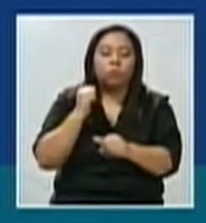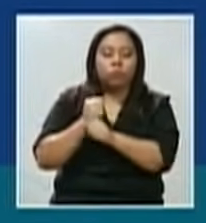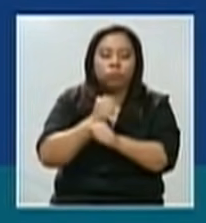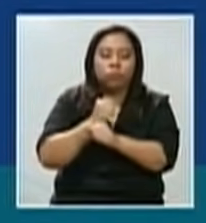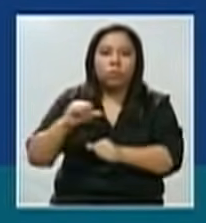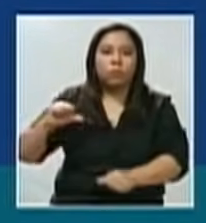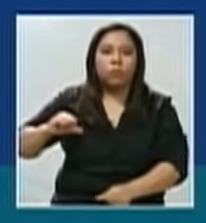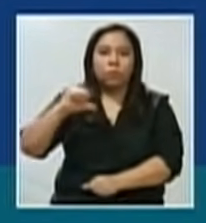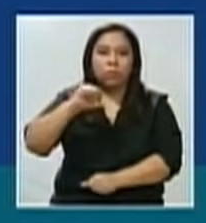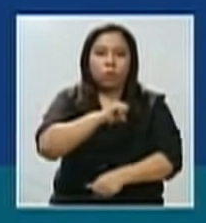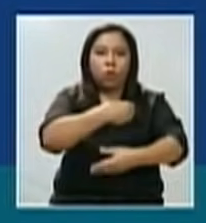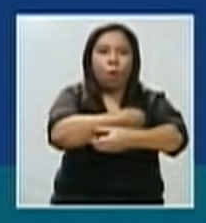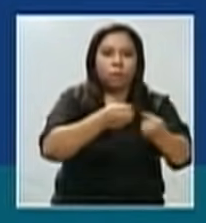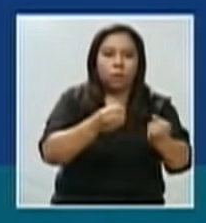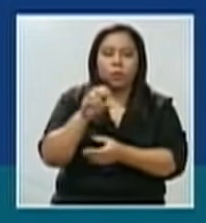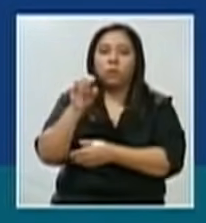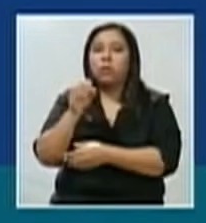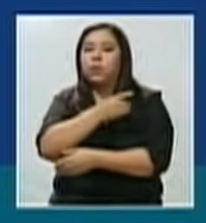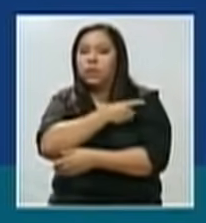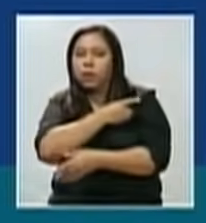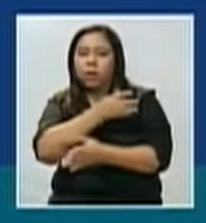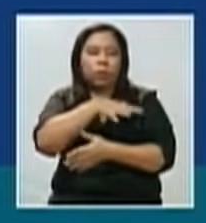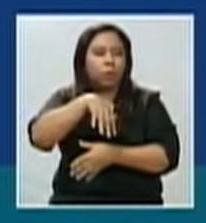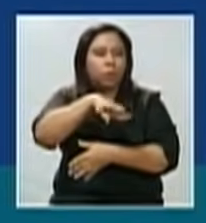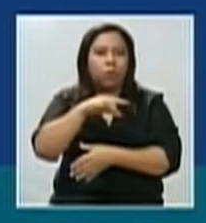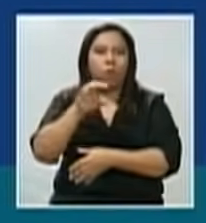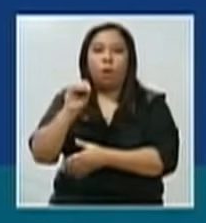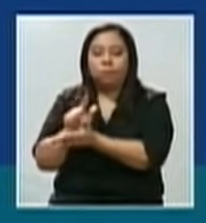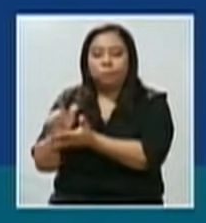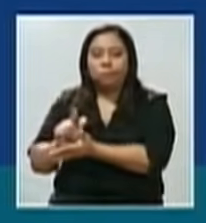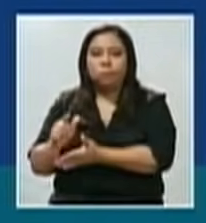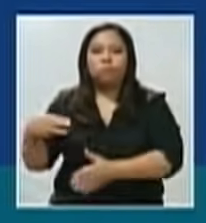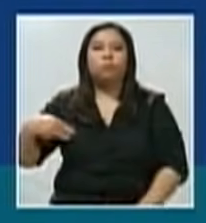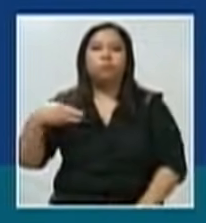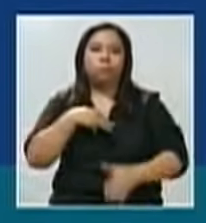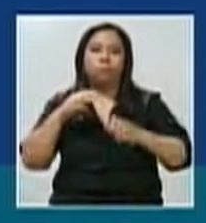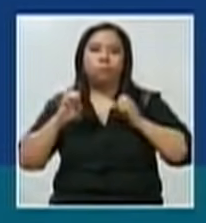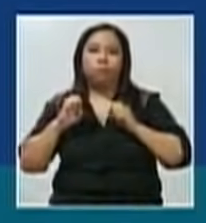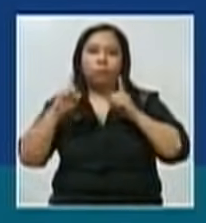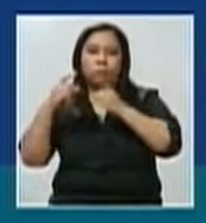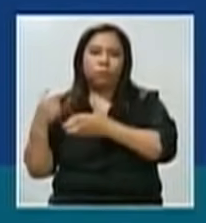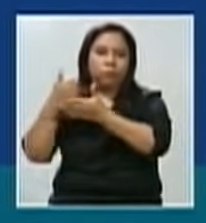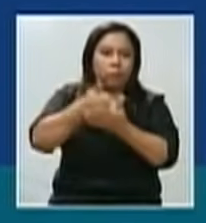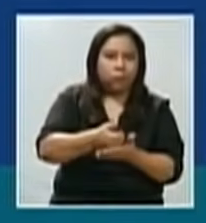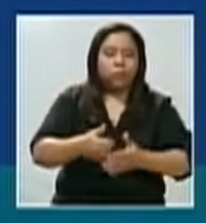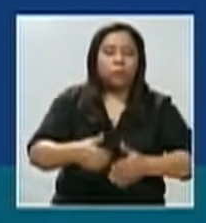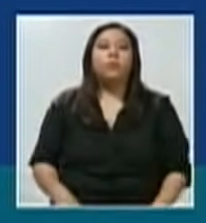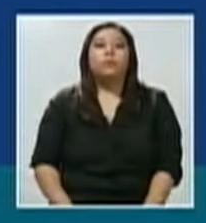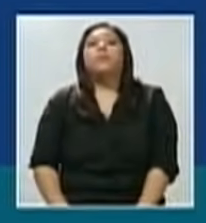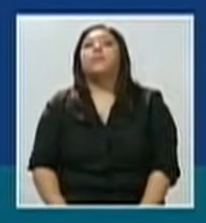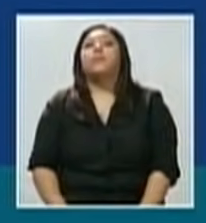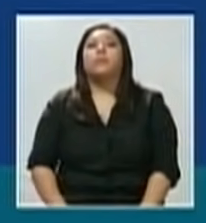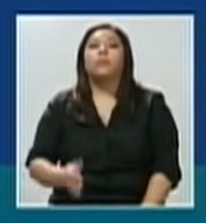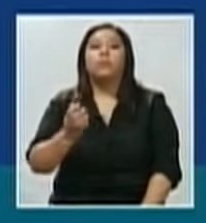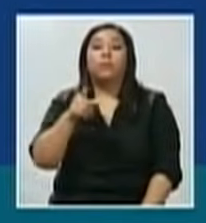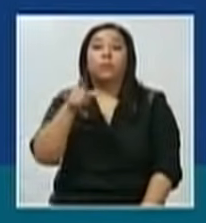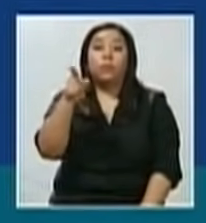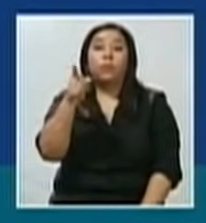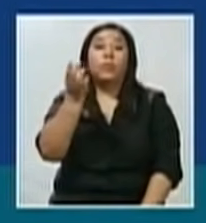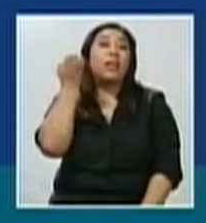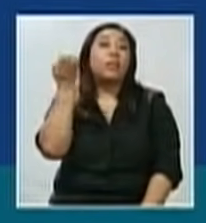Secretaría de Educación la que proveerá este apoyo. El centro educativo debe contar